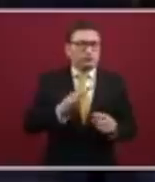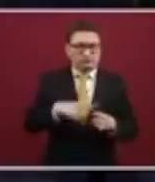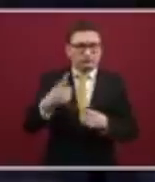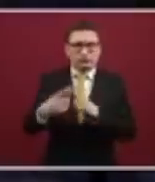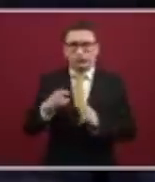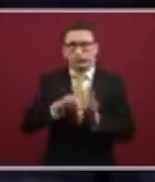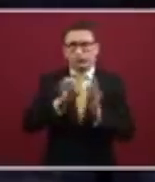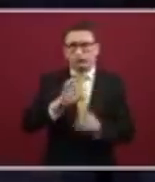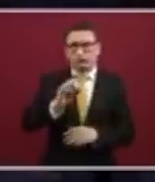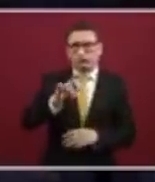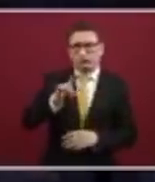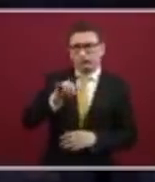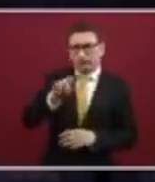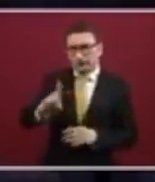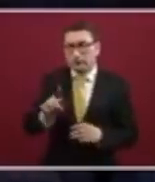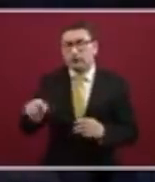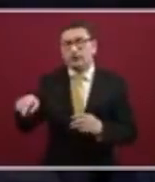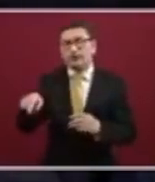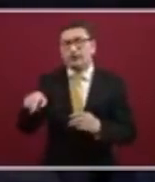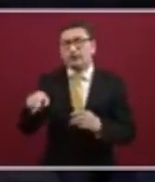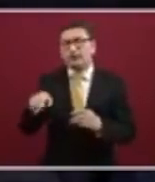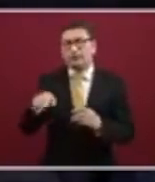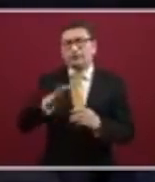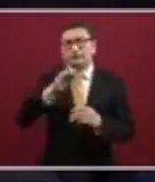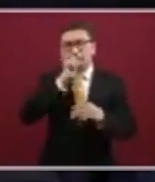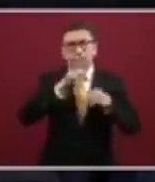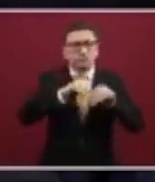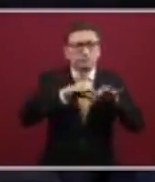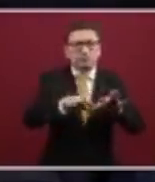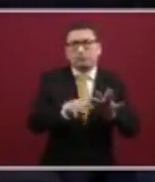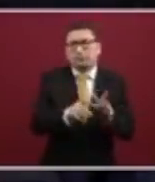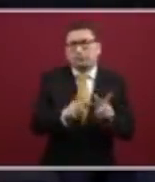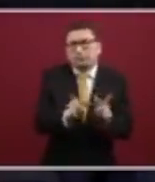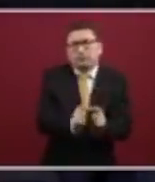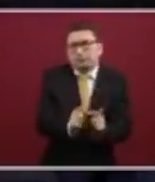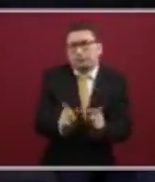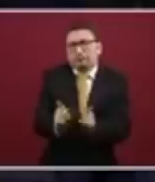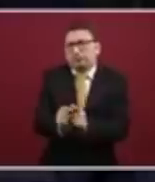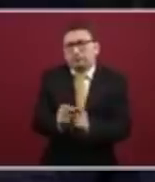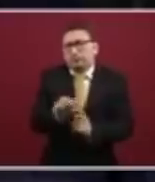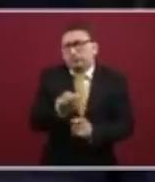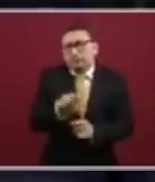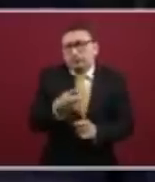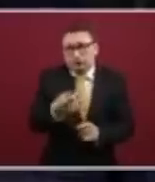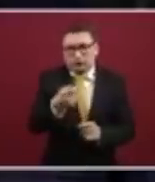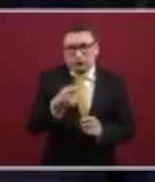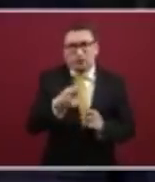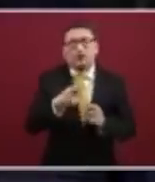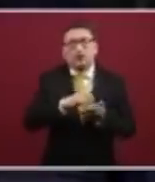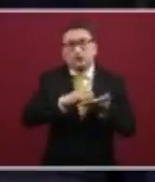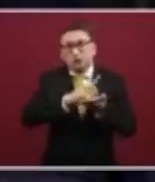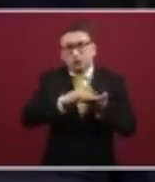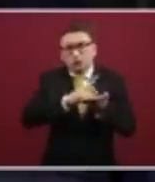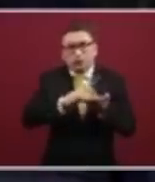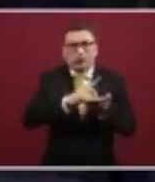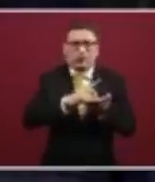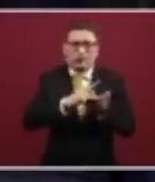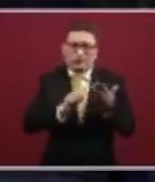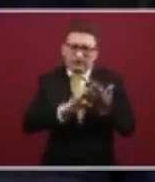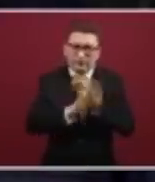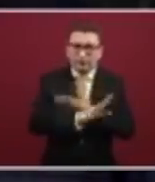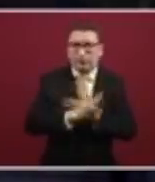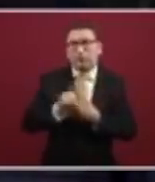campañas pequeñas o muy, muy pequeñas de, para atacar el consumo de las drogas, pues simple y sencillamente no ha dado muy